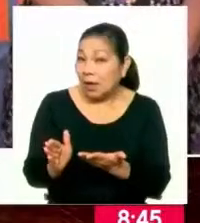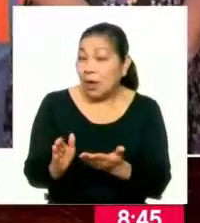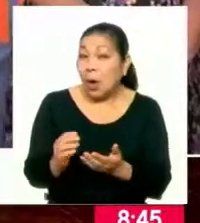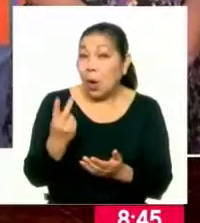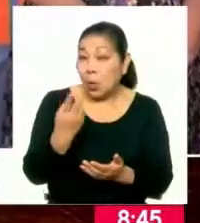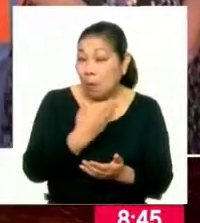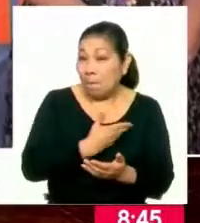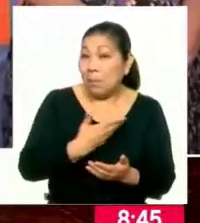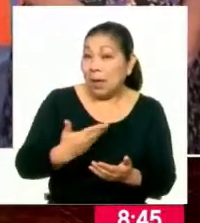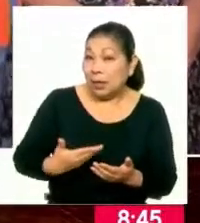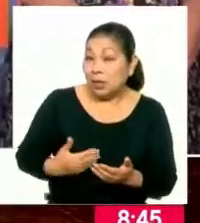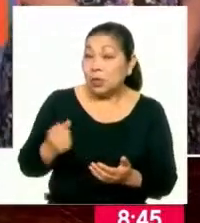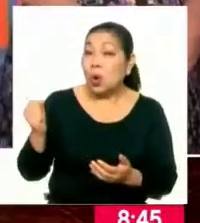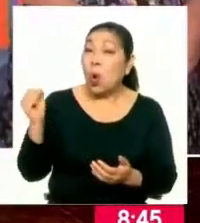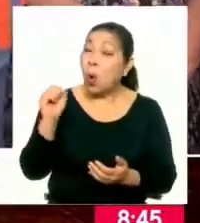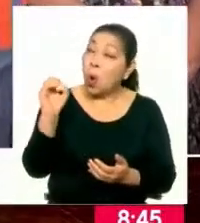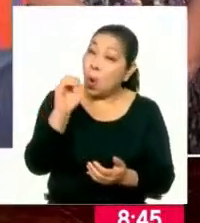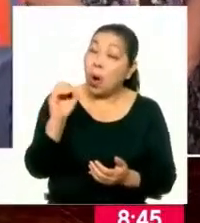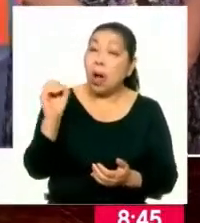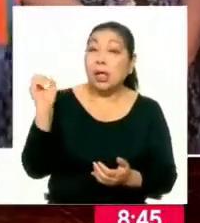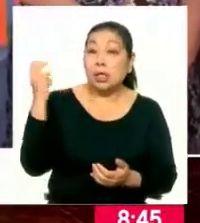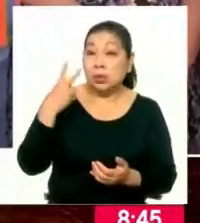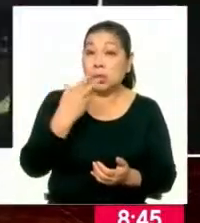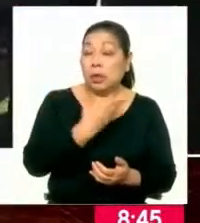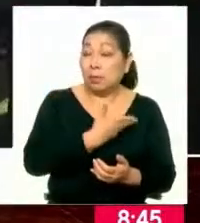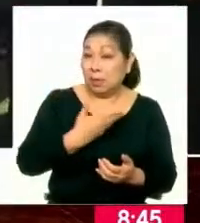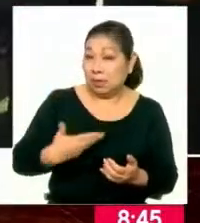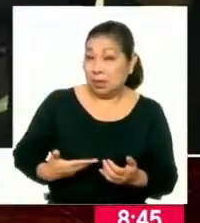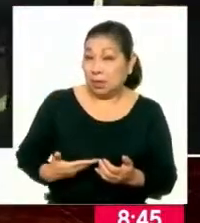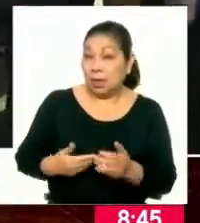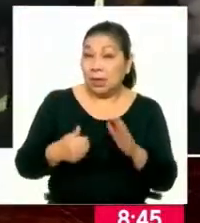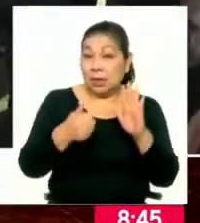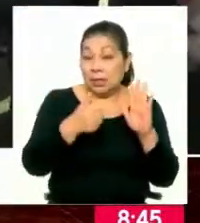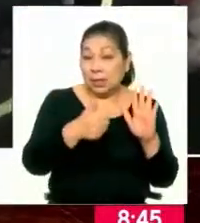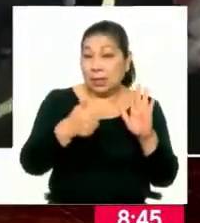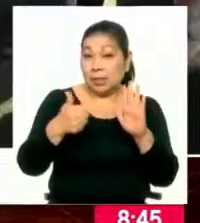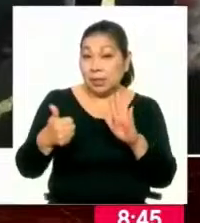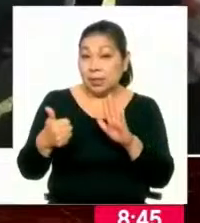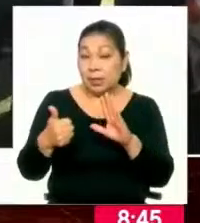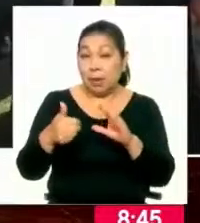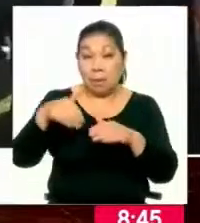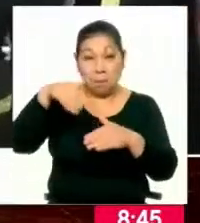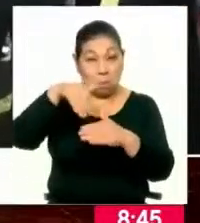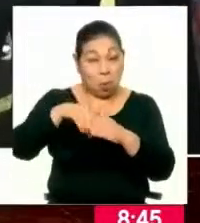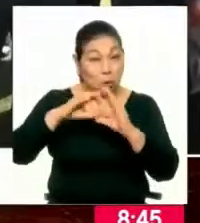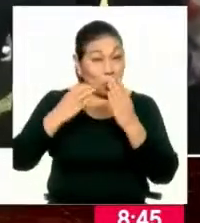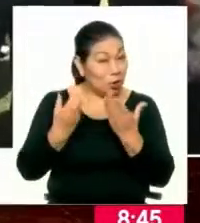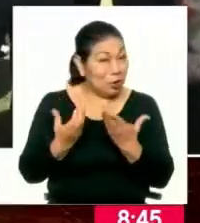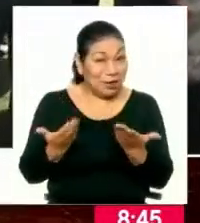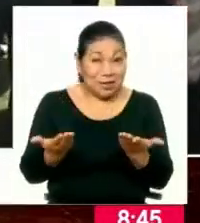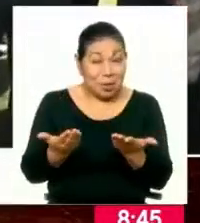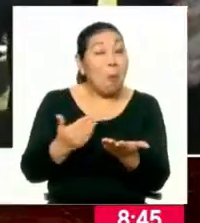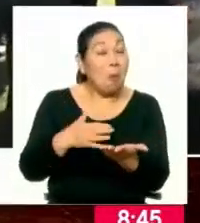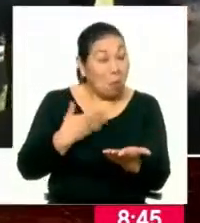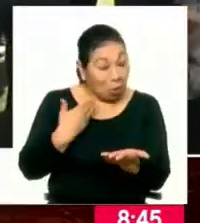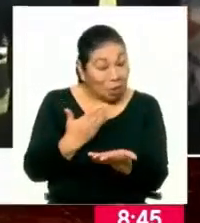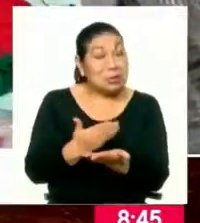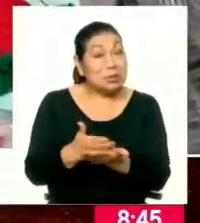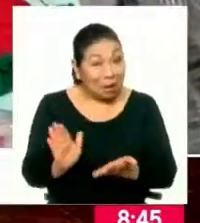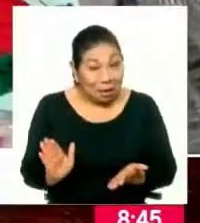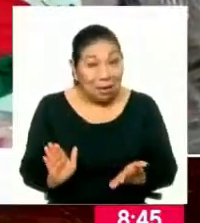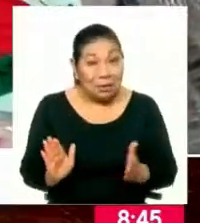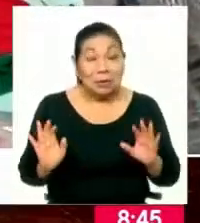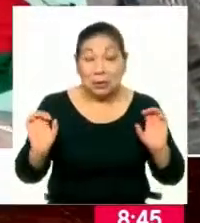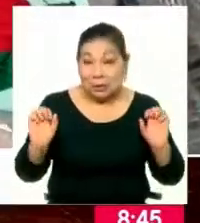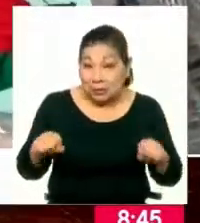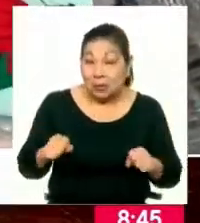inhabilitar a un presidente, a una vicepresidenta, con solamente 66 votos del Congreso. Así de simple, el Poder Legislativo